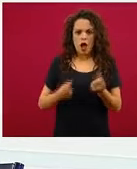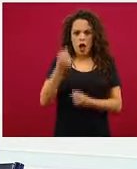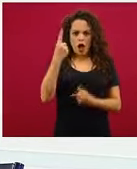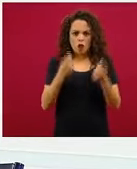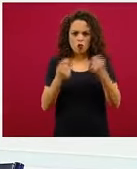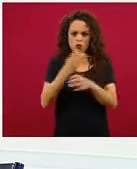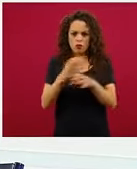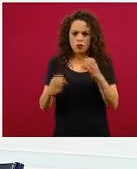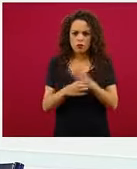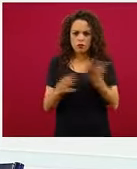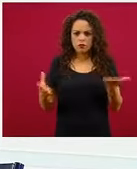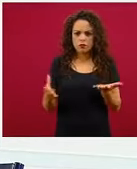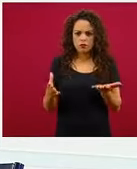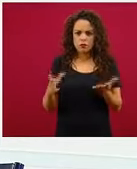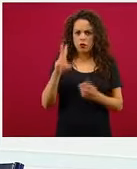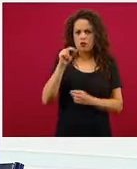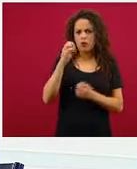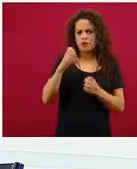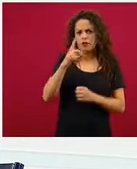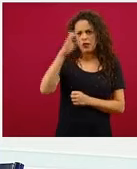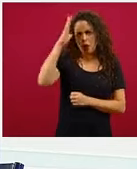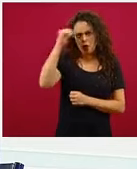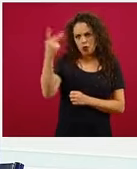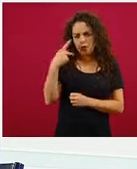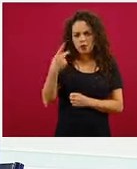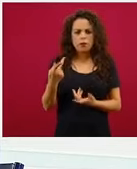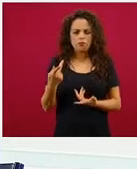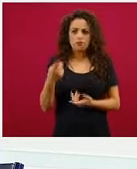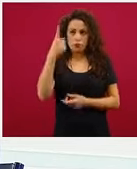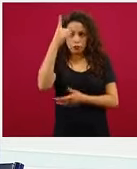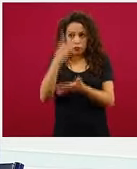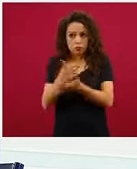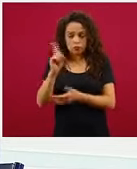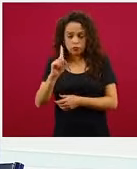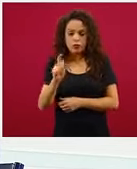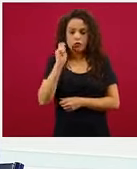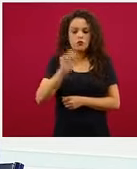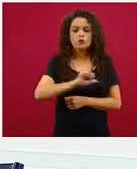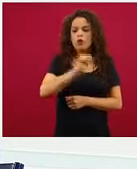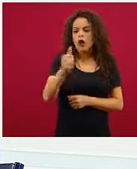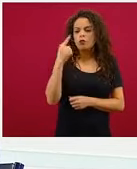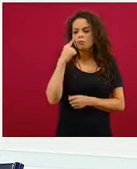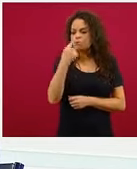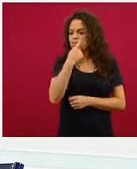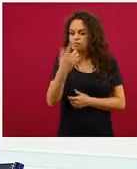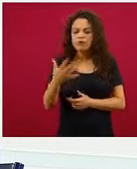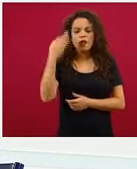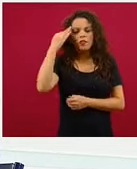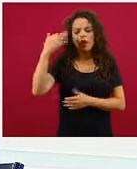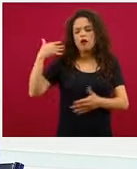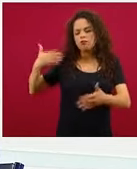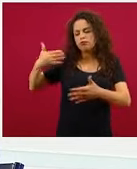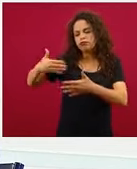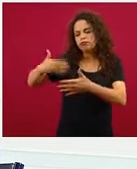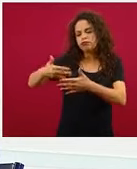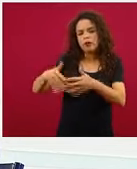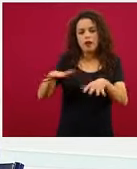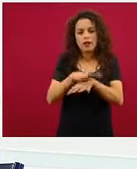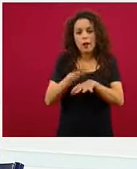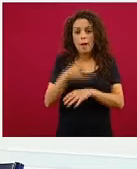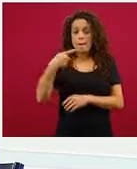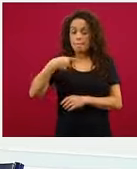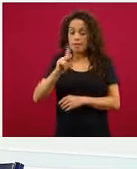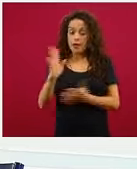las visiones, no solamente del propio maestro Soberón, sino de las visiones del tiempo, pero en ningún